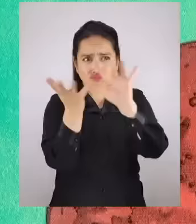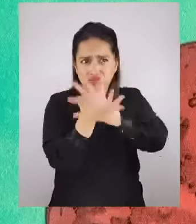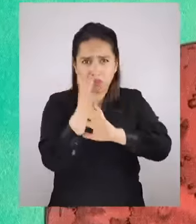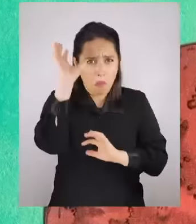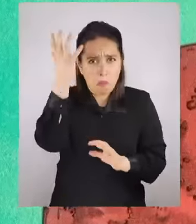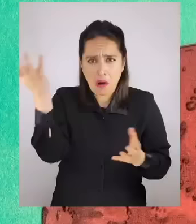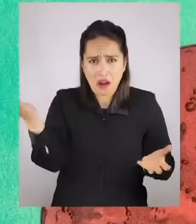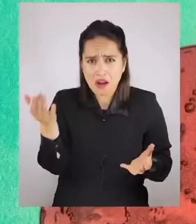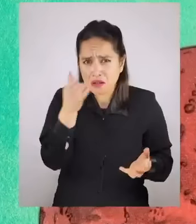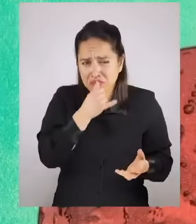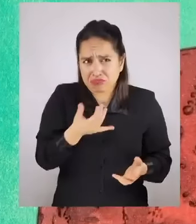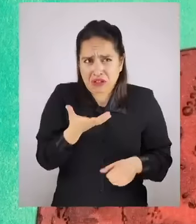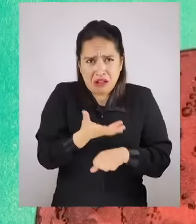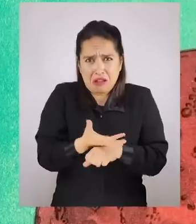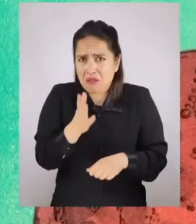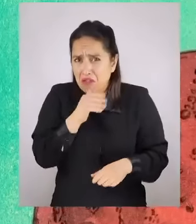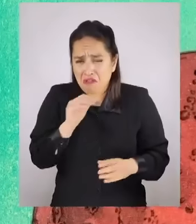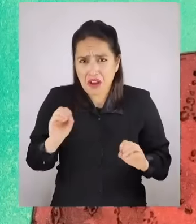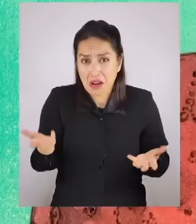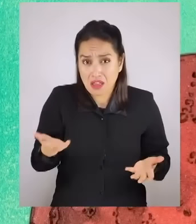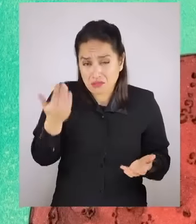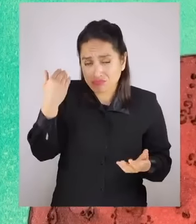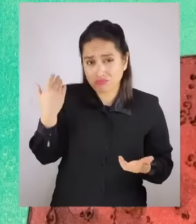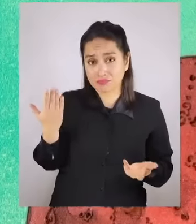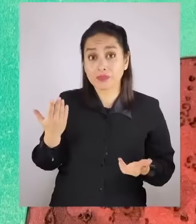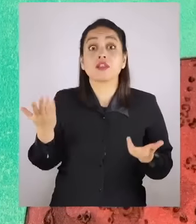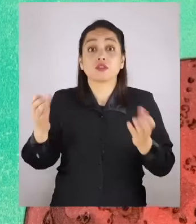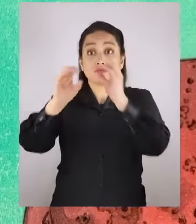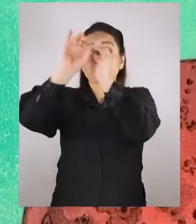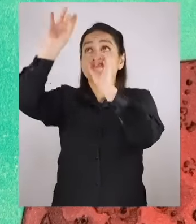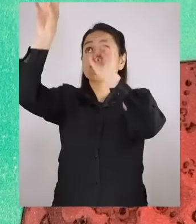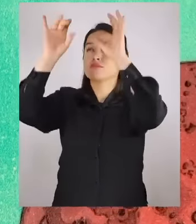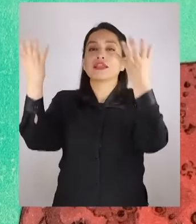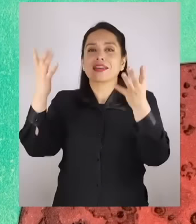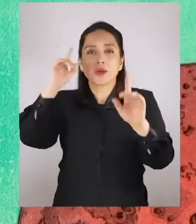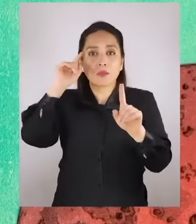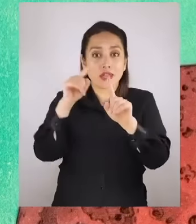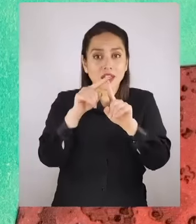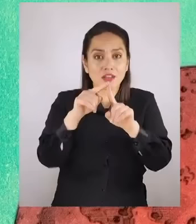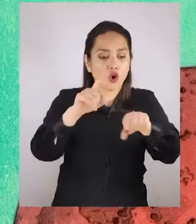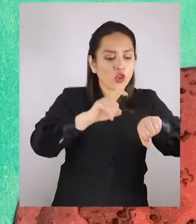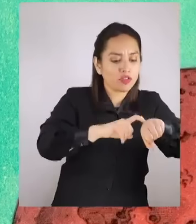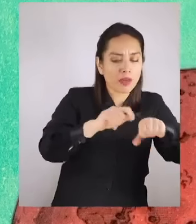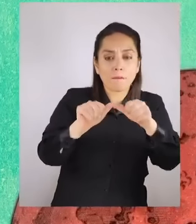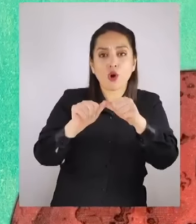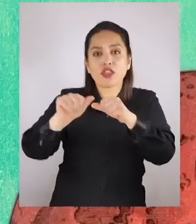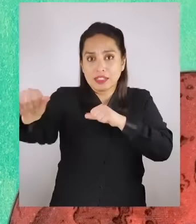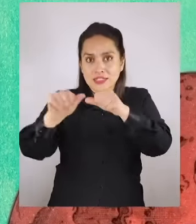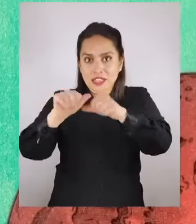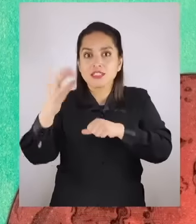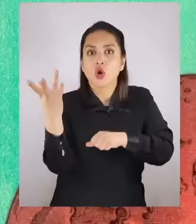esa época. Así que la astronomía, la vanguardia de la astronomía, era medir el tiempo y distancia.